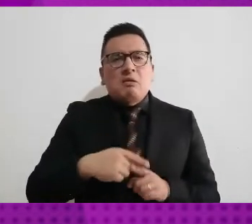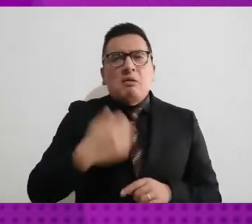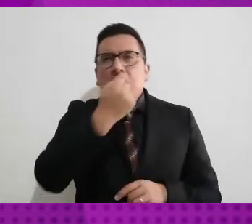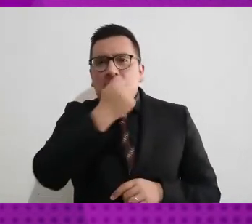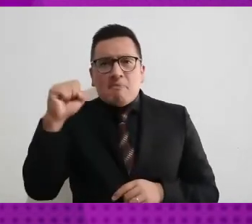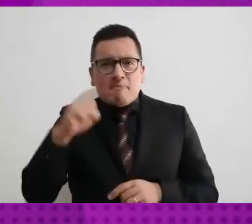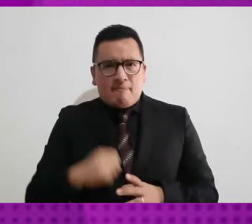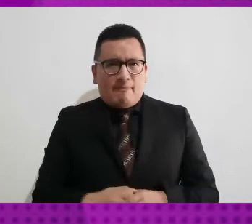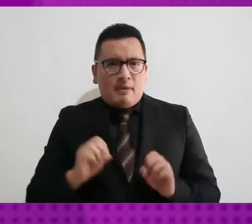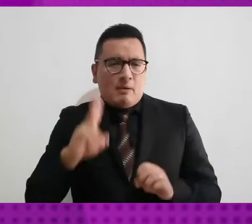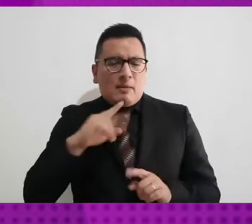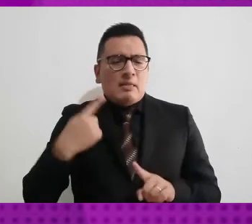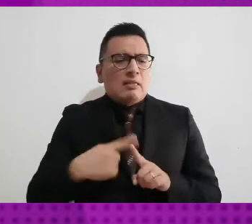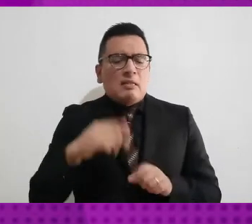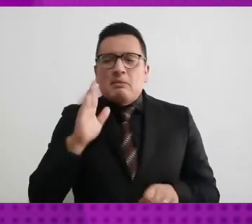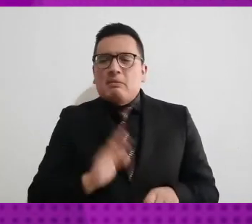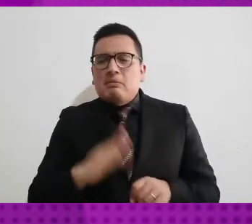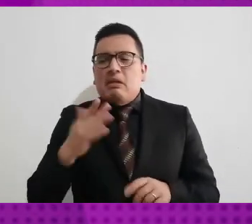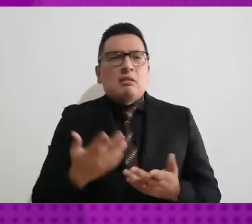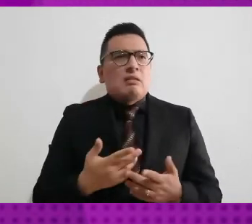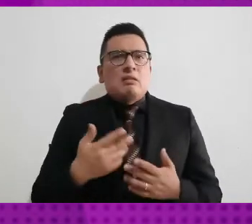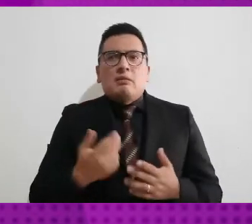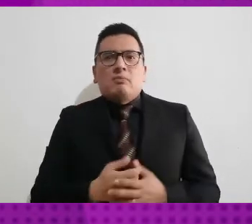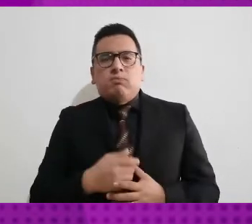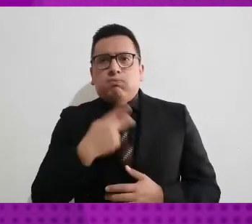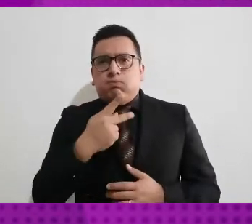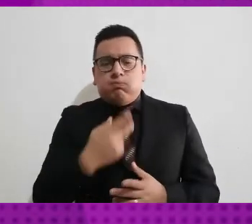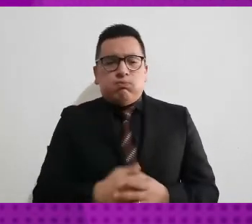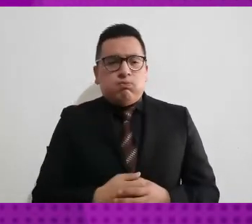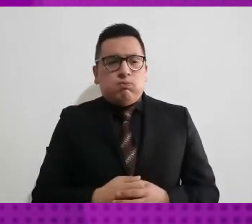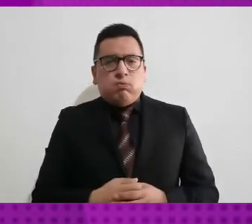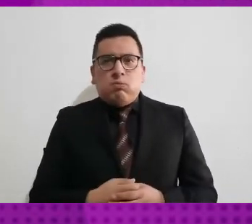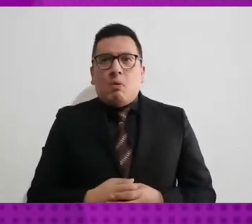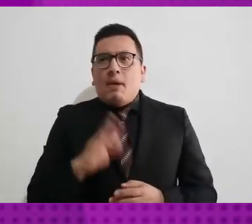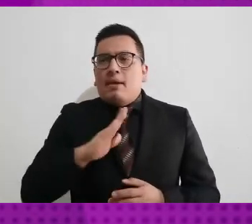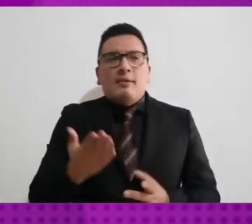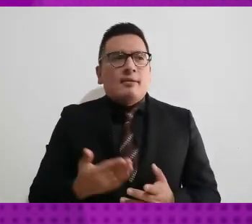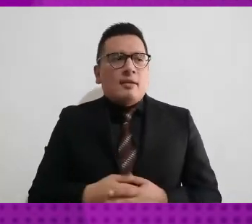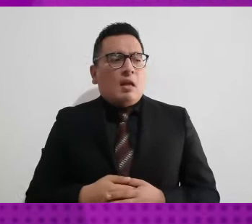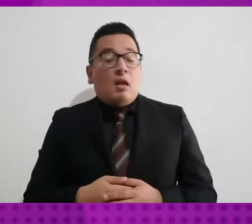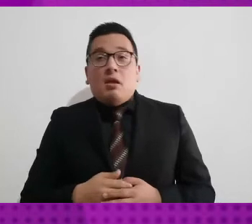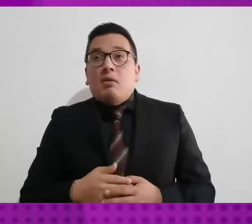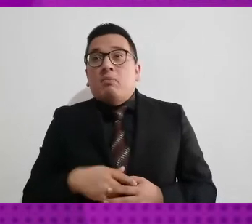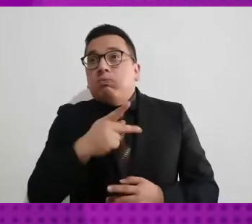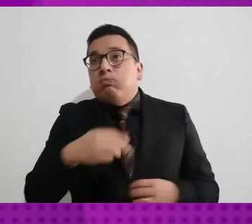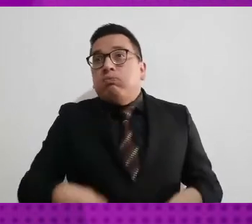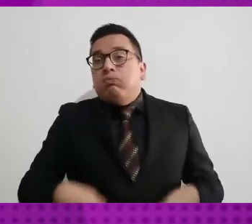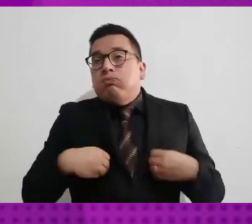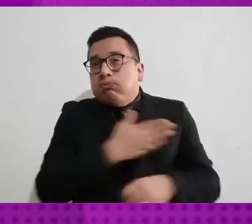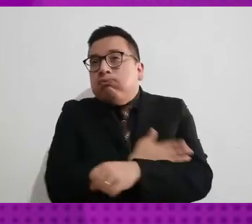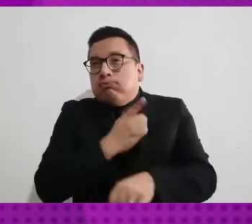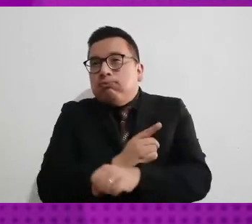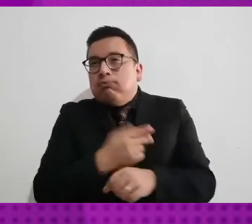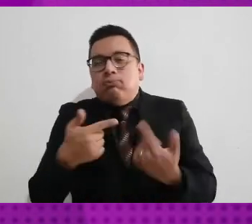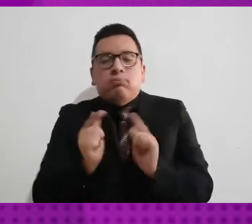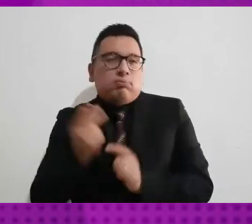estuvieran no solamente más profesionalizados, sino también quienes no estuvieran involucrados con los